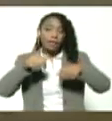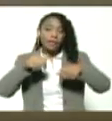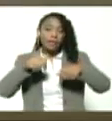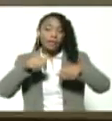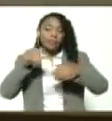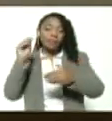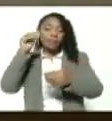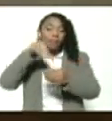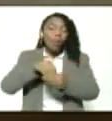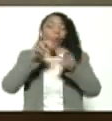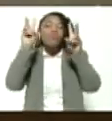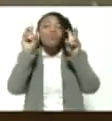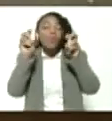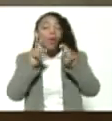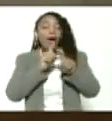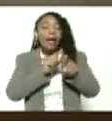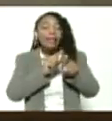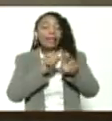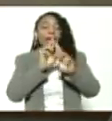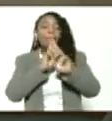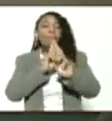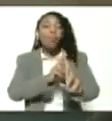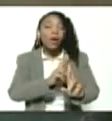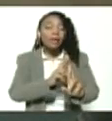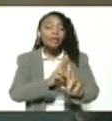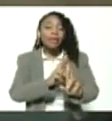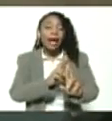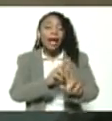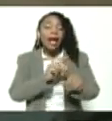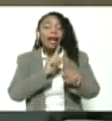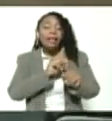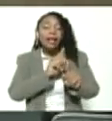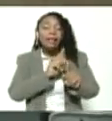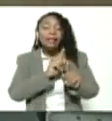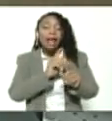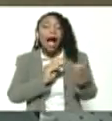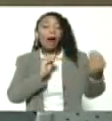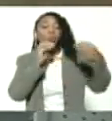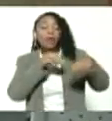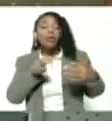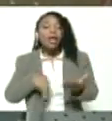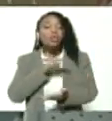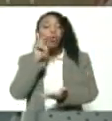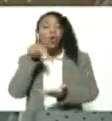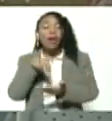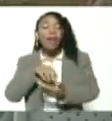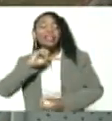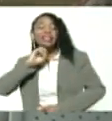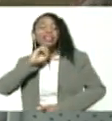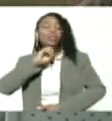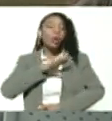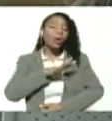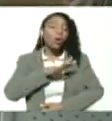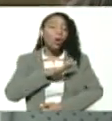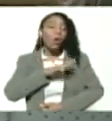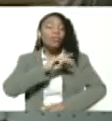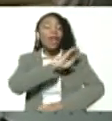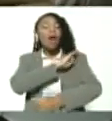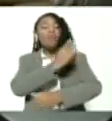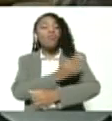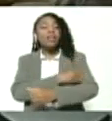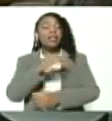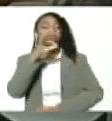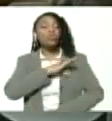que hoy se instala, es el resultado de un acuerdo nacional, histórico, de las fuerzas